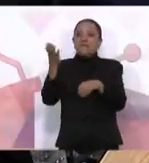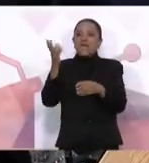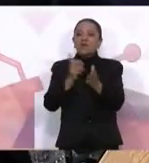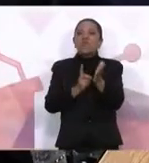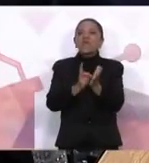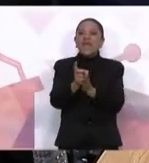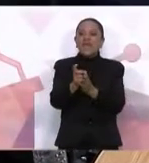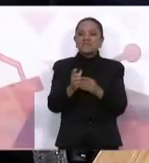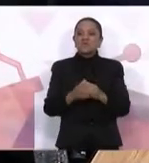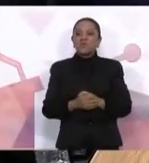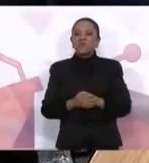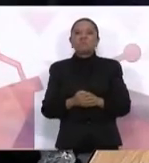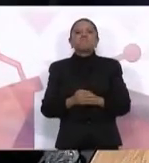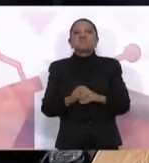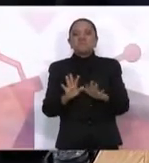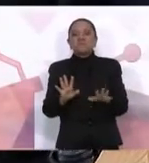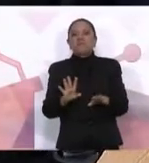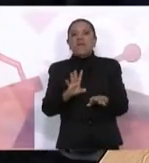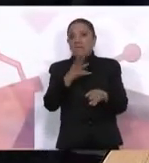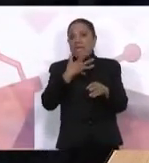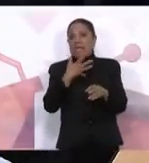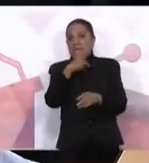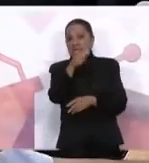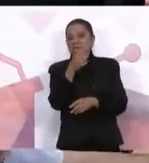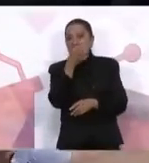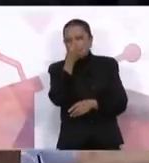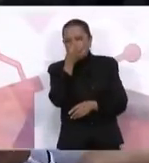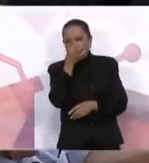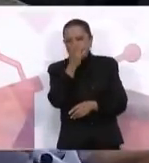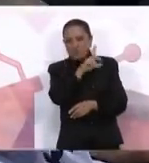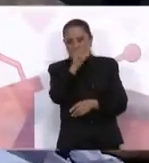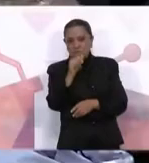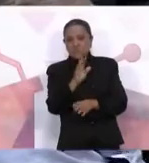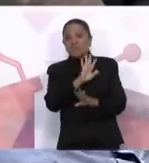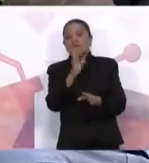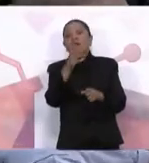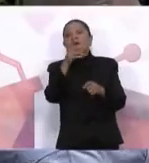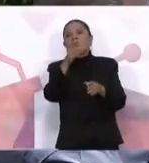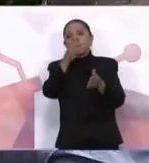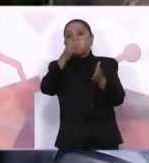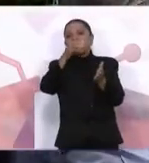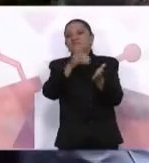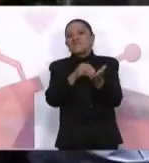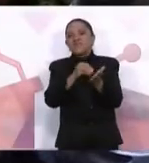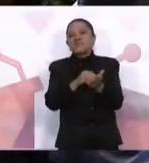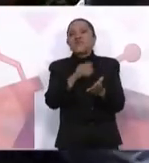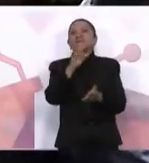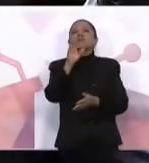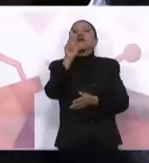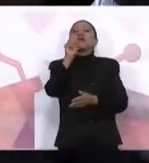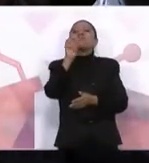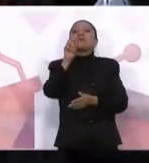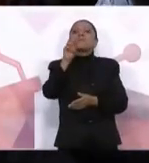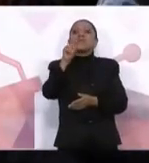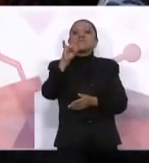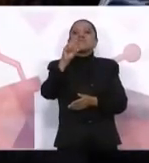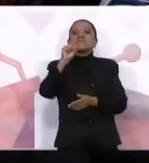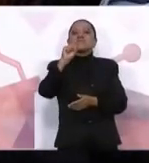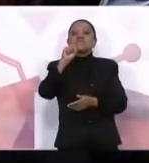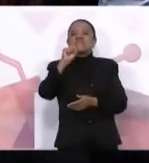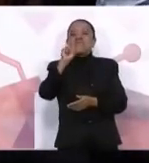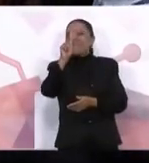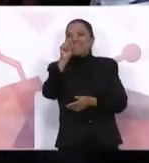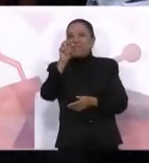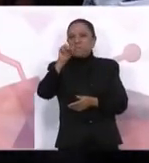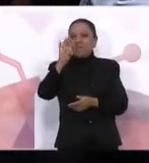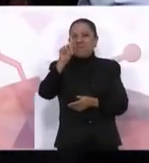usarlos después y vamos con fidel demédicis que tenía todavía un segundo más y luego a ver ya